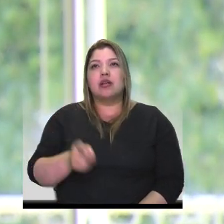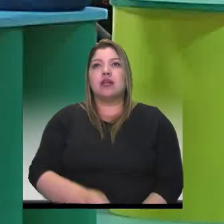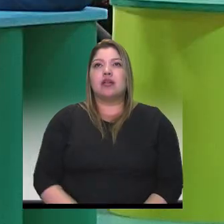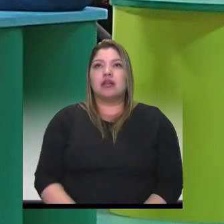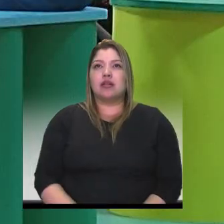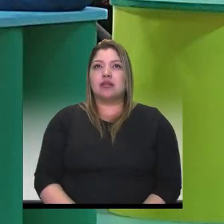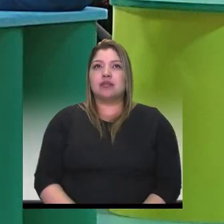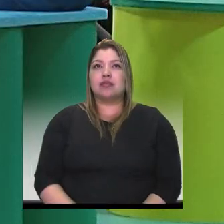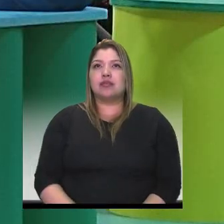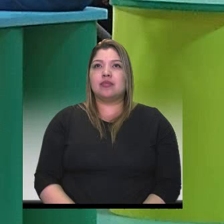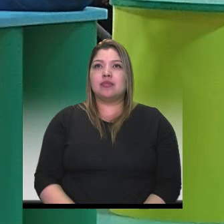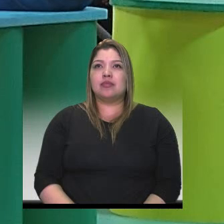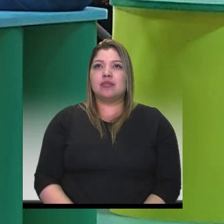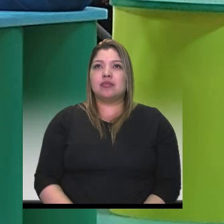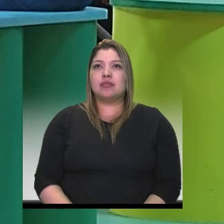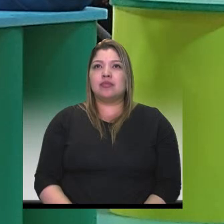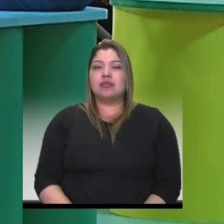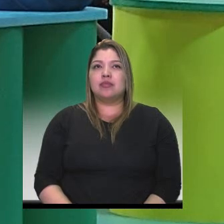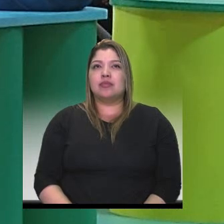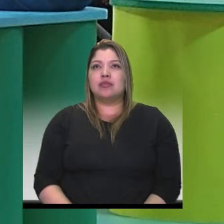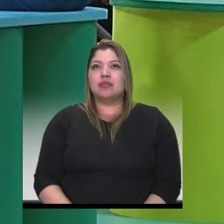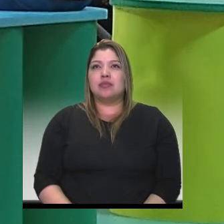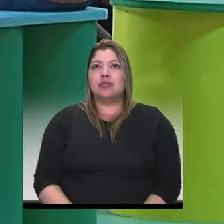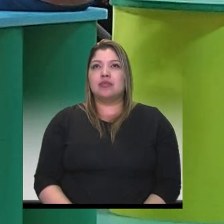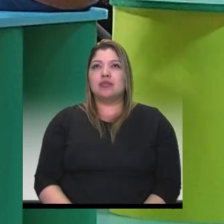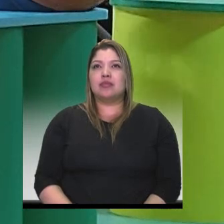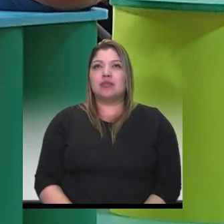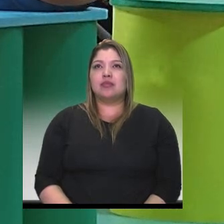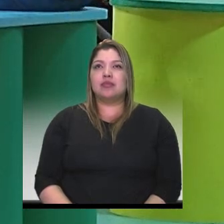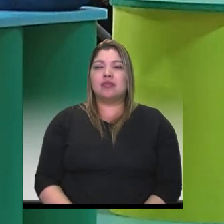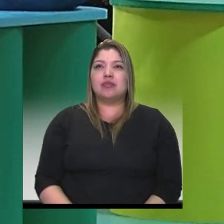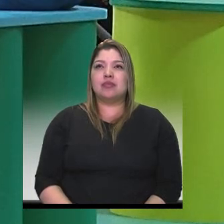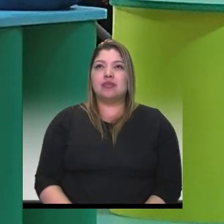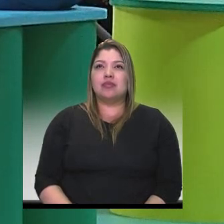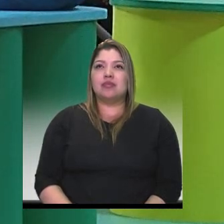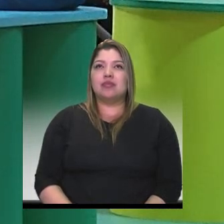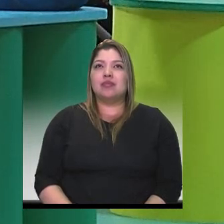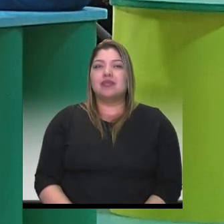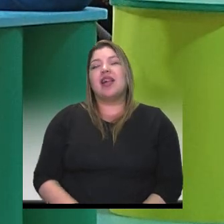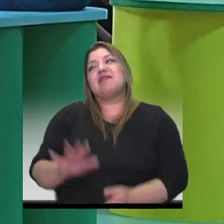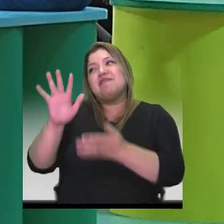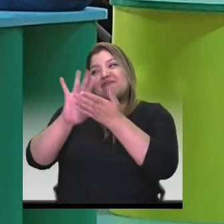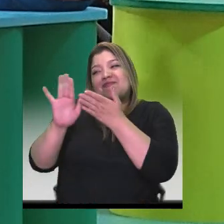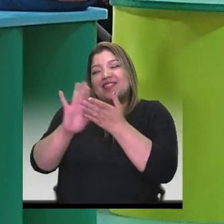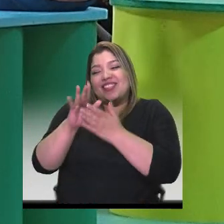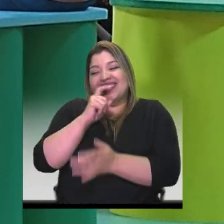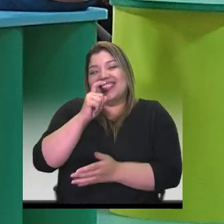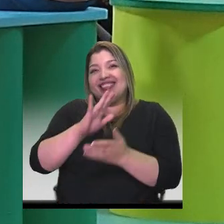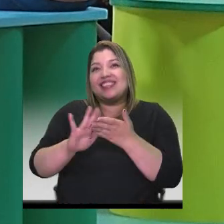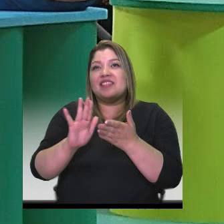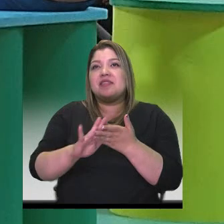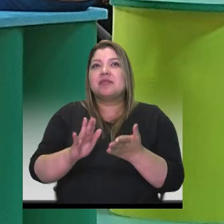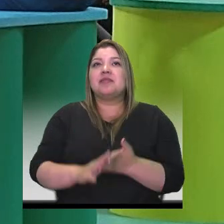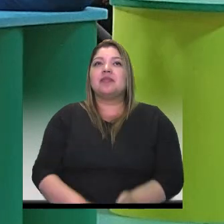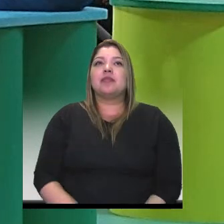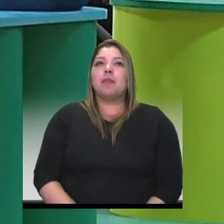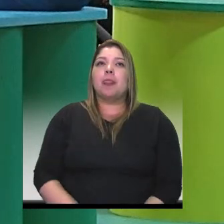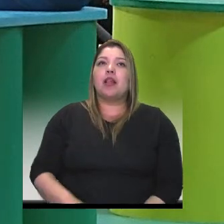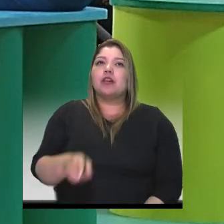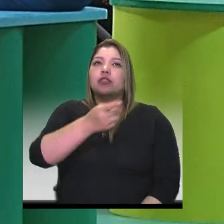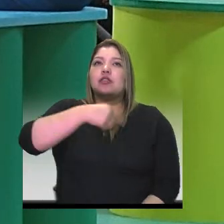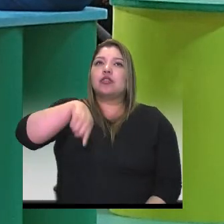2023, reinterpretamos los procesos. Perdón. Bueno, nos relacionamos de manera equitativa con el